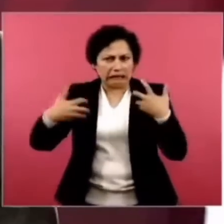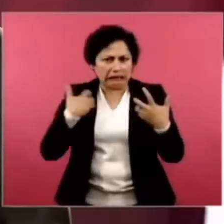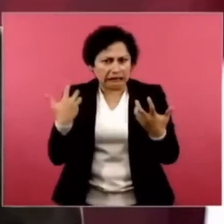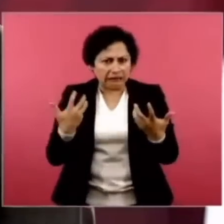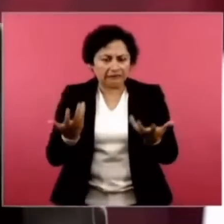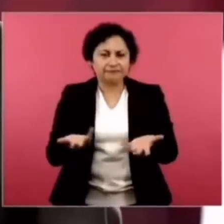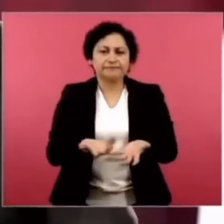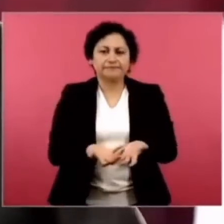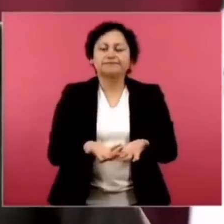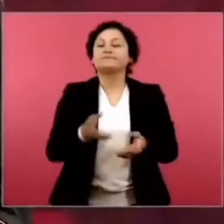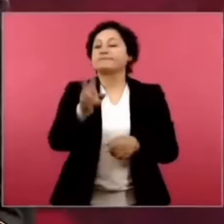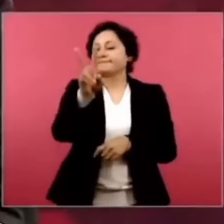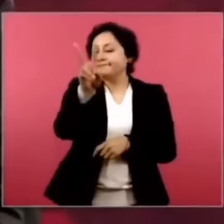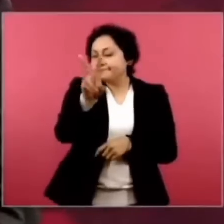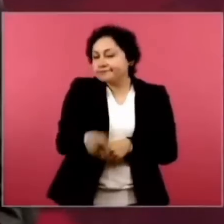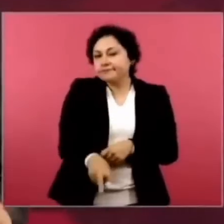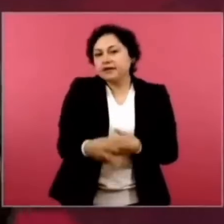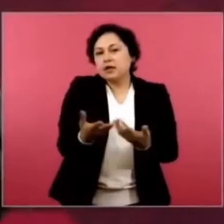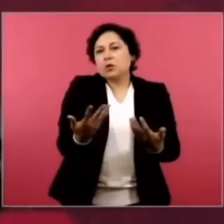Afortunadamente